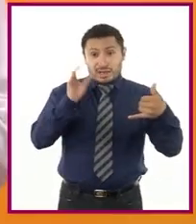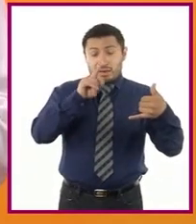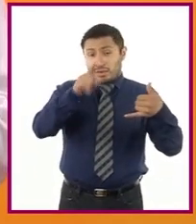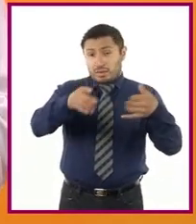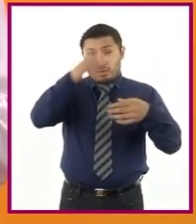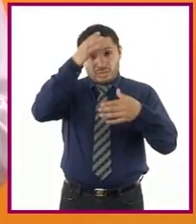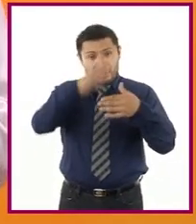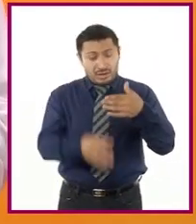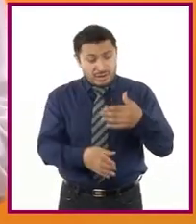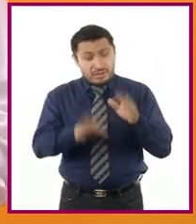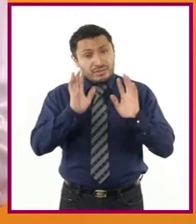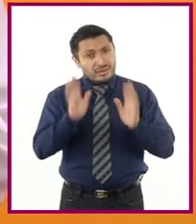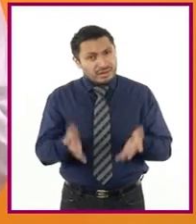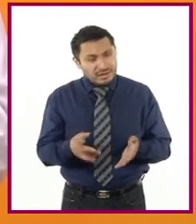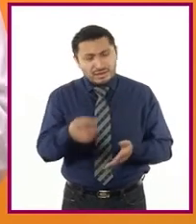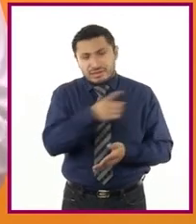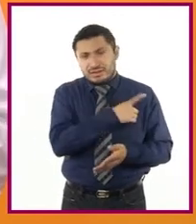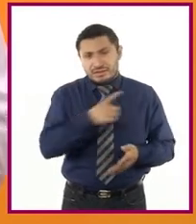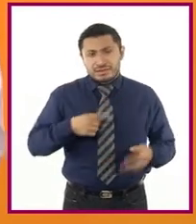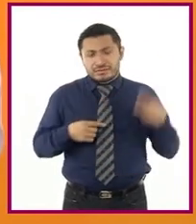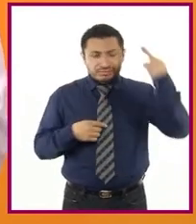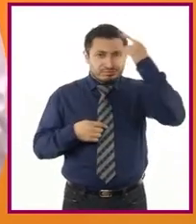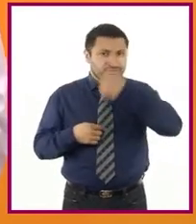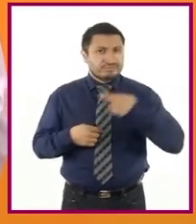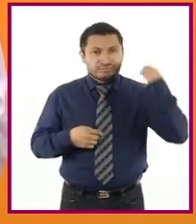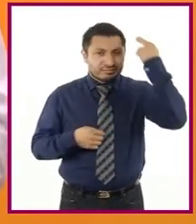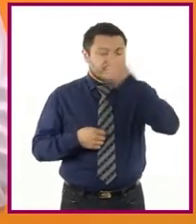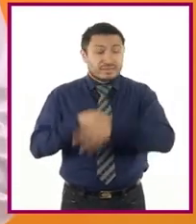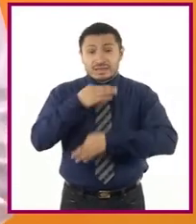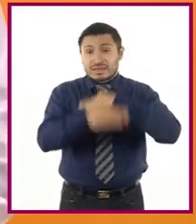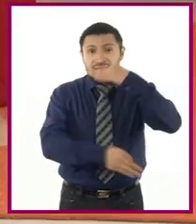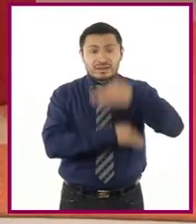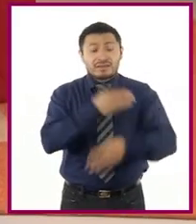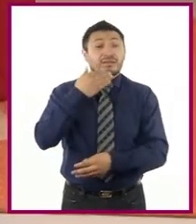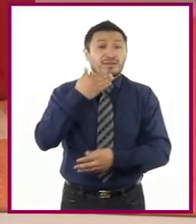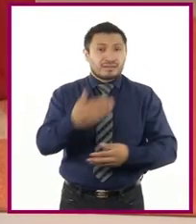el cursograma, debemos revisar que todo esté correcto.